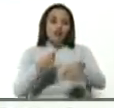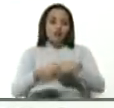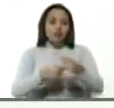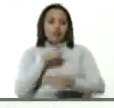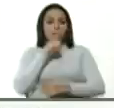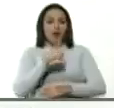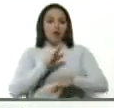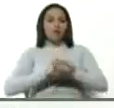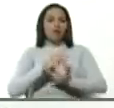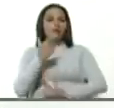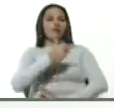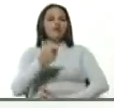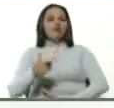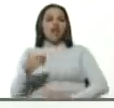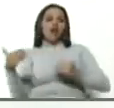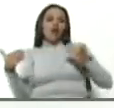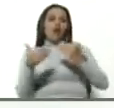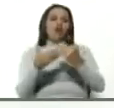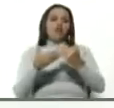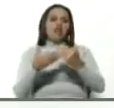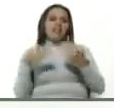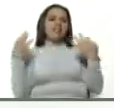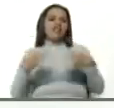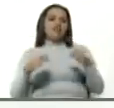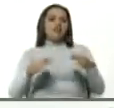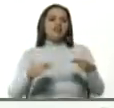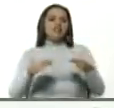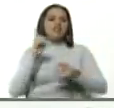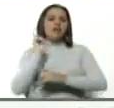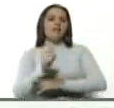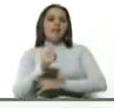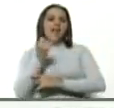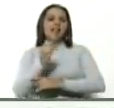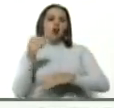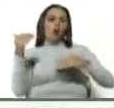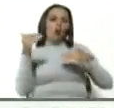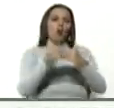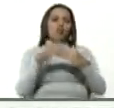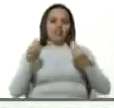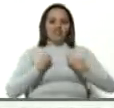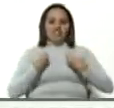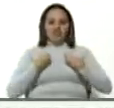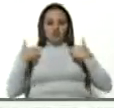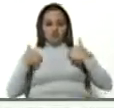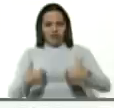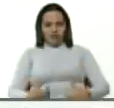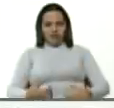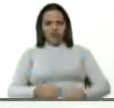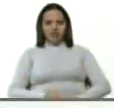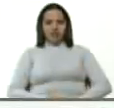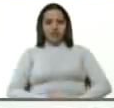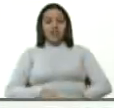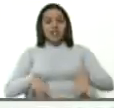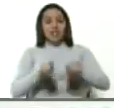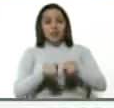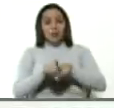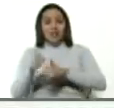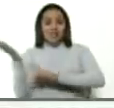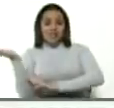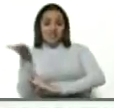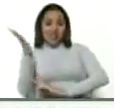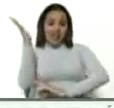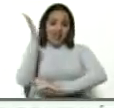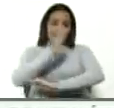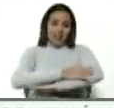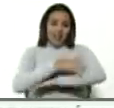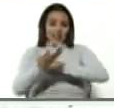atenta contra la naturaleza, atenta contra la vida humana. Imagínense entonces la tala y la quema en parques nacionales,